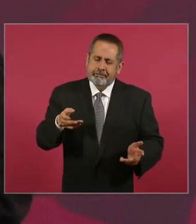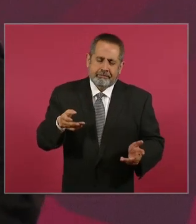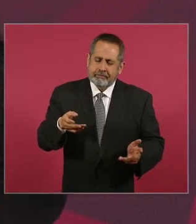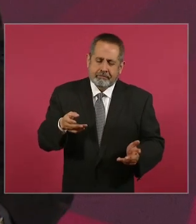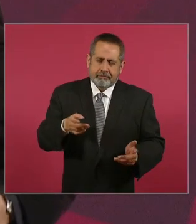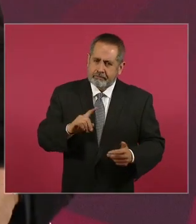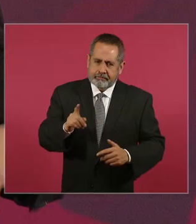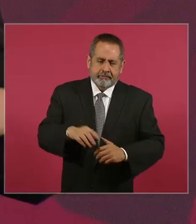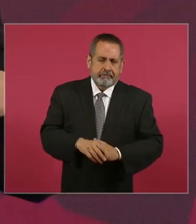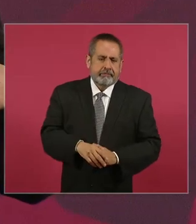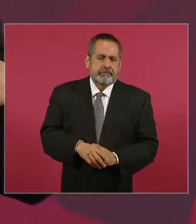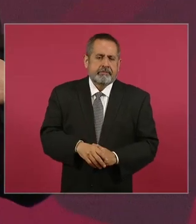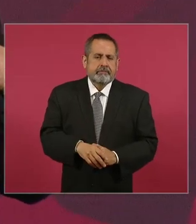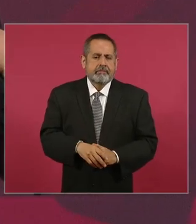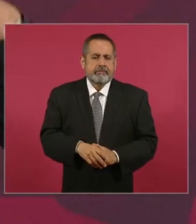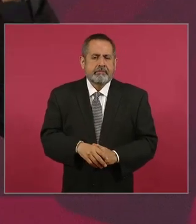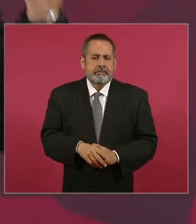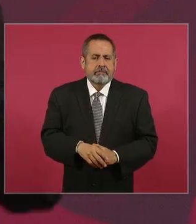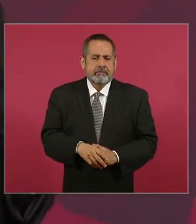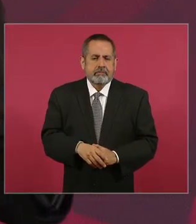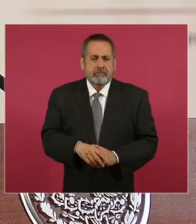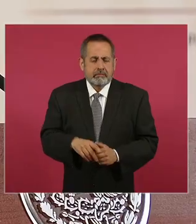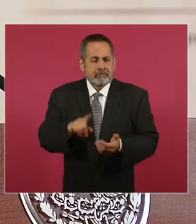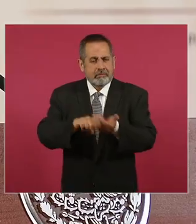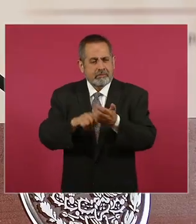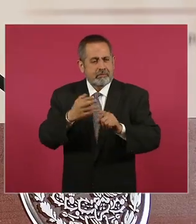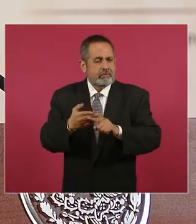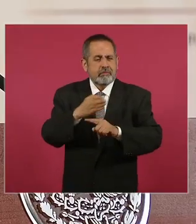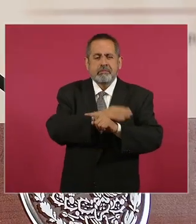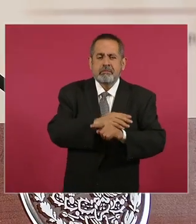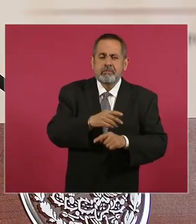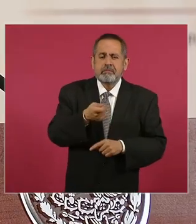de los autodefensas.